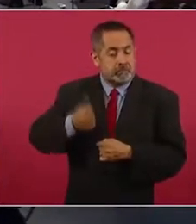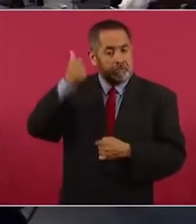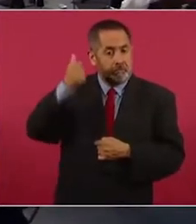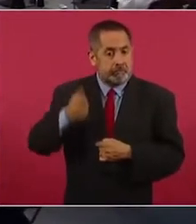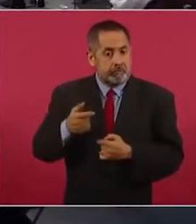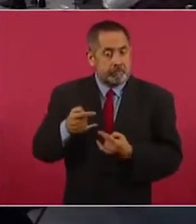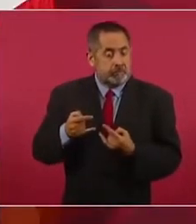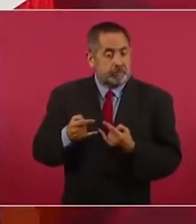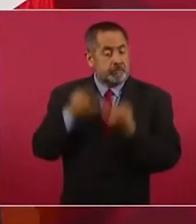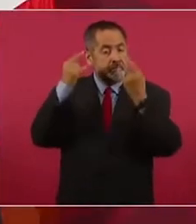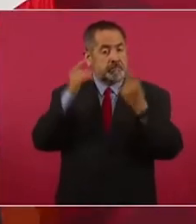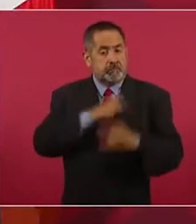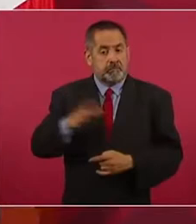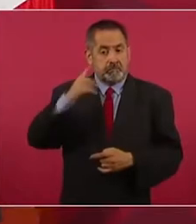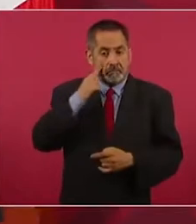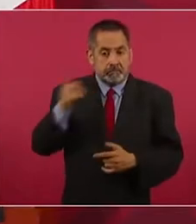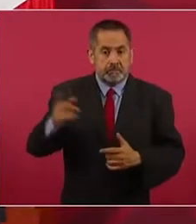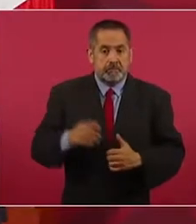histórica.